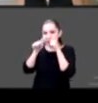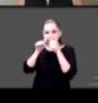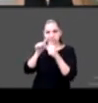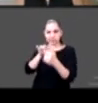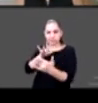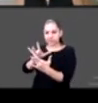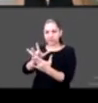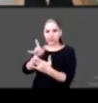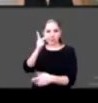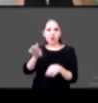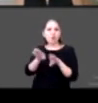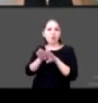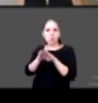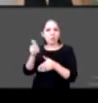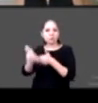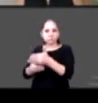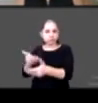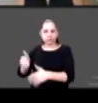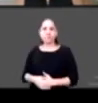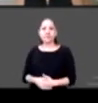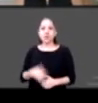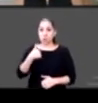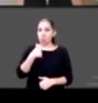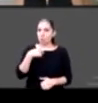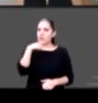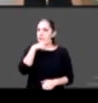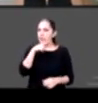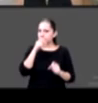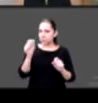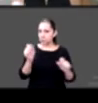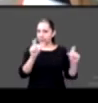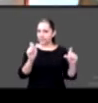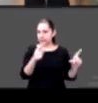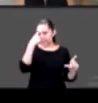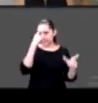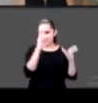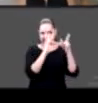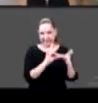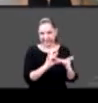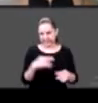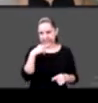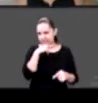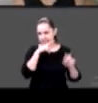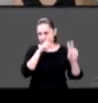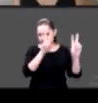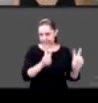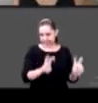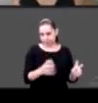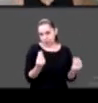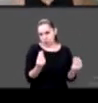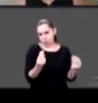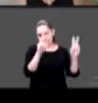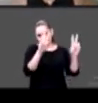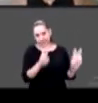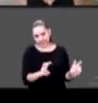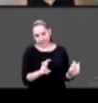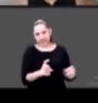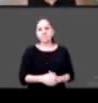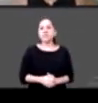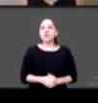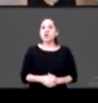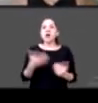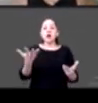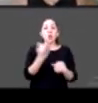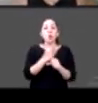Voy rápido porque tenemos que cubrir mucho. Entonces, realmente lo que tenemos que hacer es realmente ver cuáles son